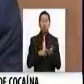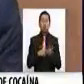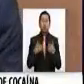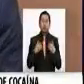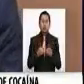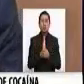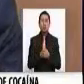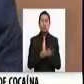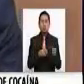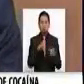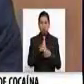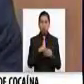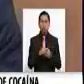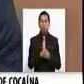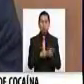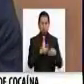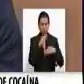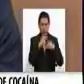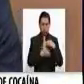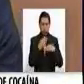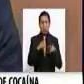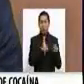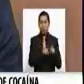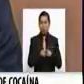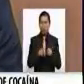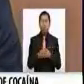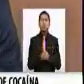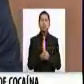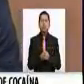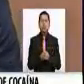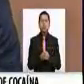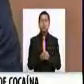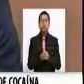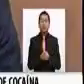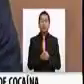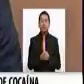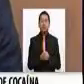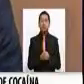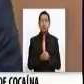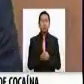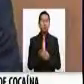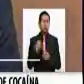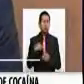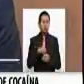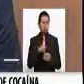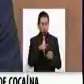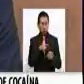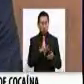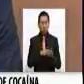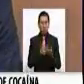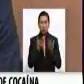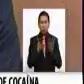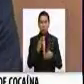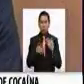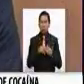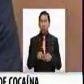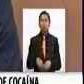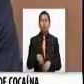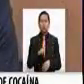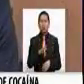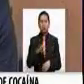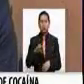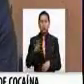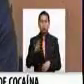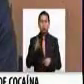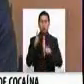forma de ladrillo forrados con cinta masquin también estamos hablando de un pesaje total de 104